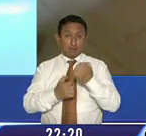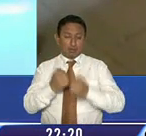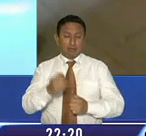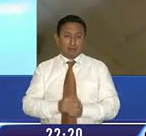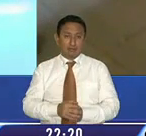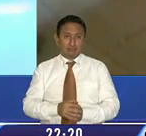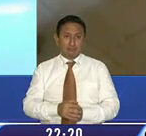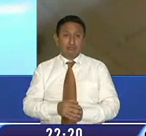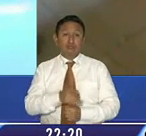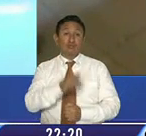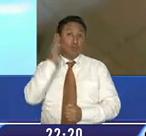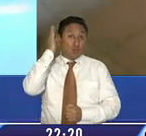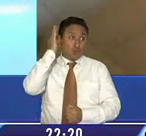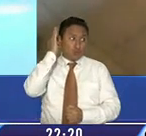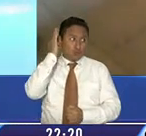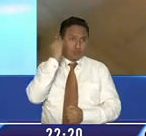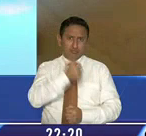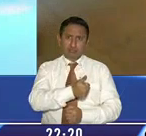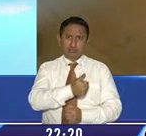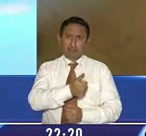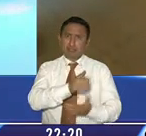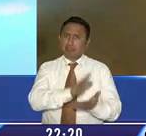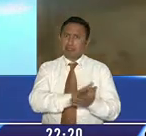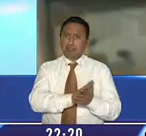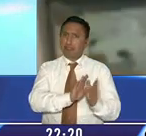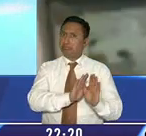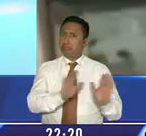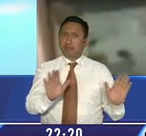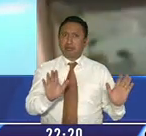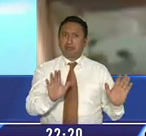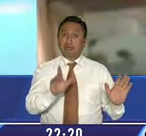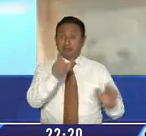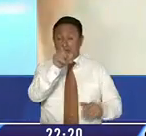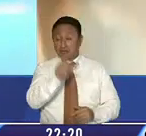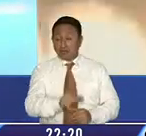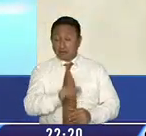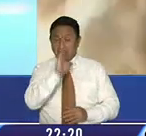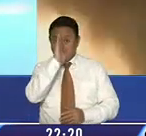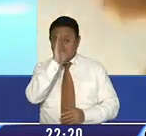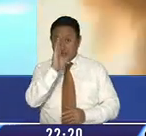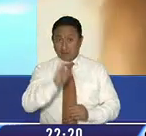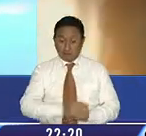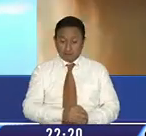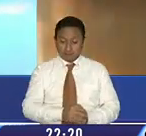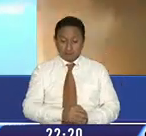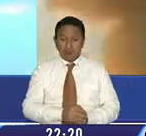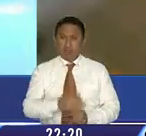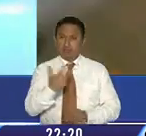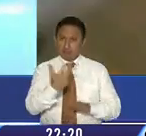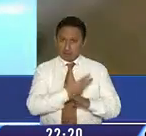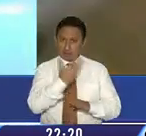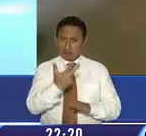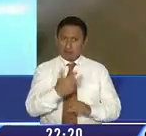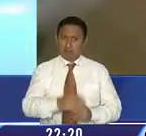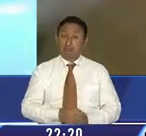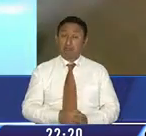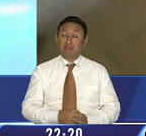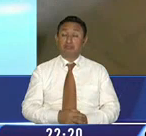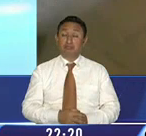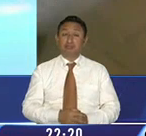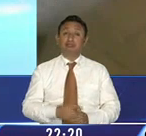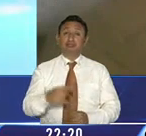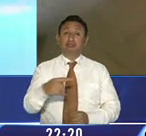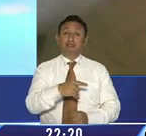pena porque la señora no se mete con nadie, no sé. Con nadie se mete la señora. Y ya son como 3 veces.